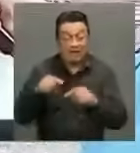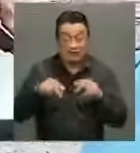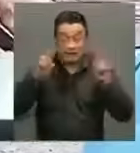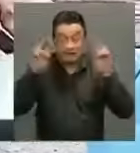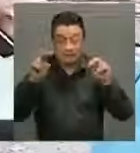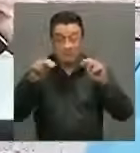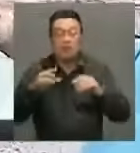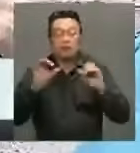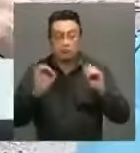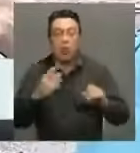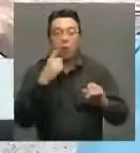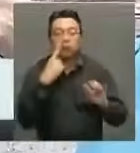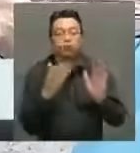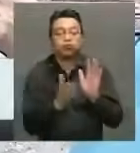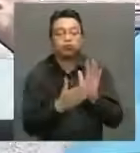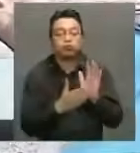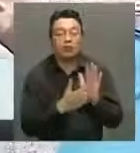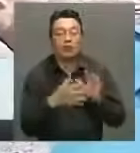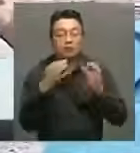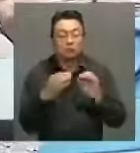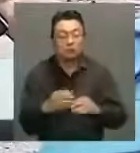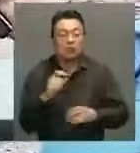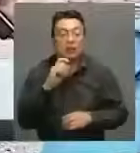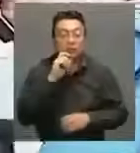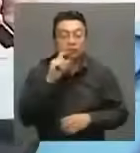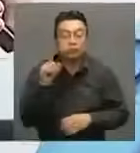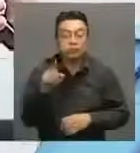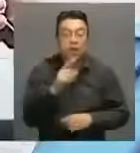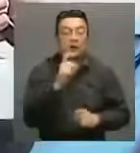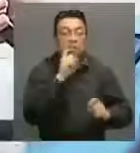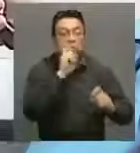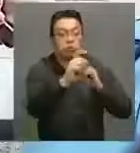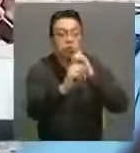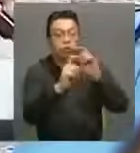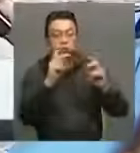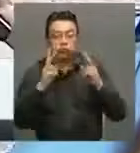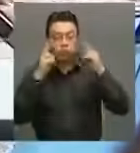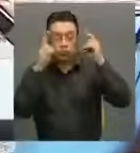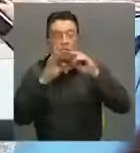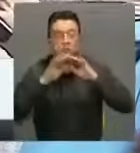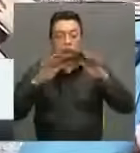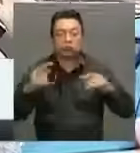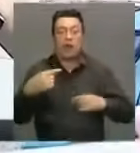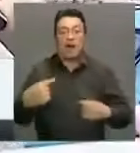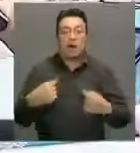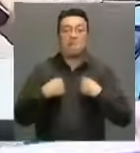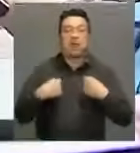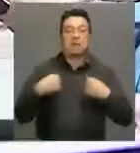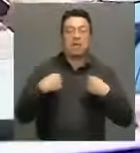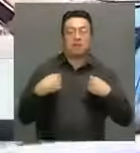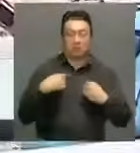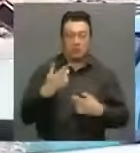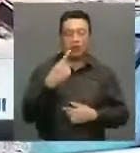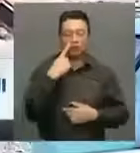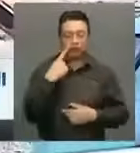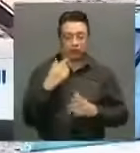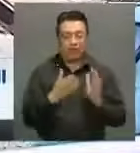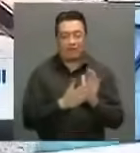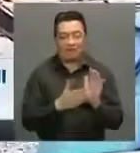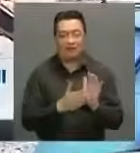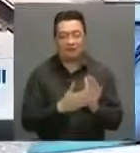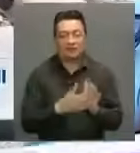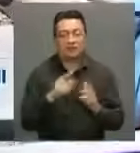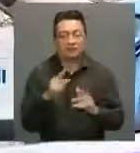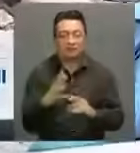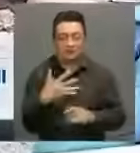quedar en evidencia quienes a través de injurias y calumnias me difamaron y por supuesto con una